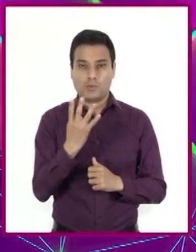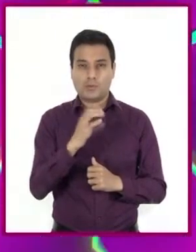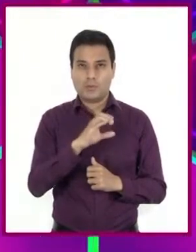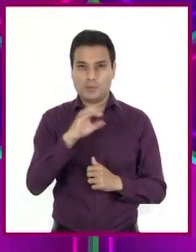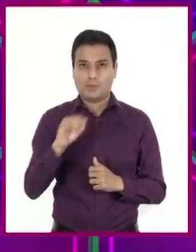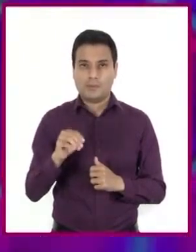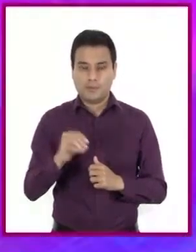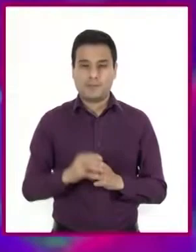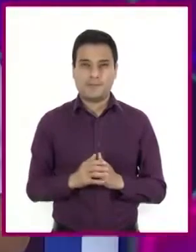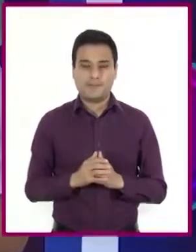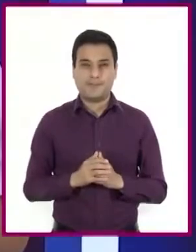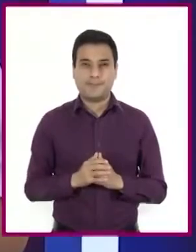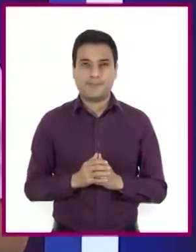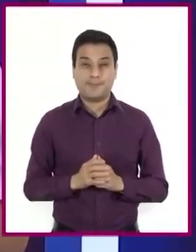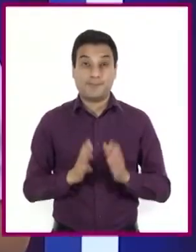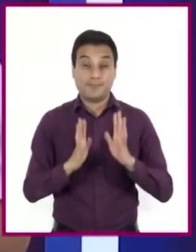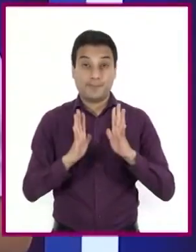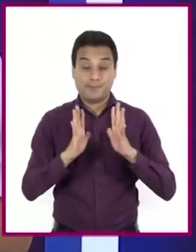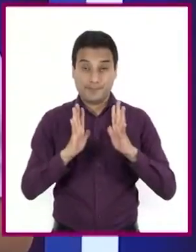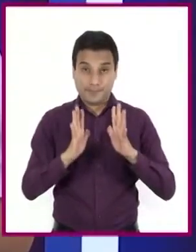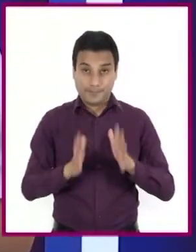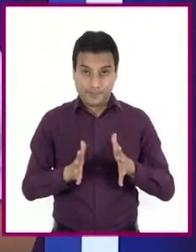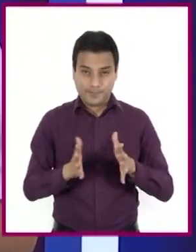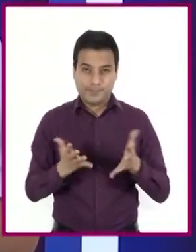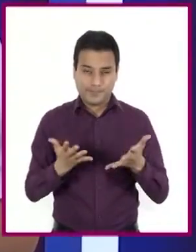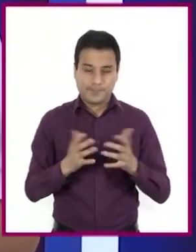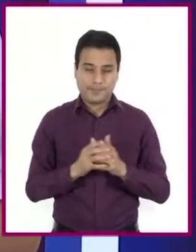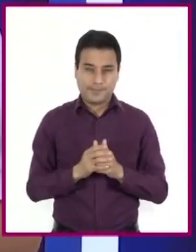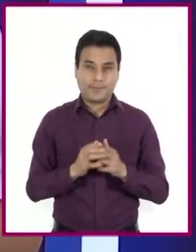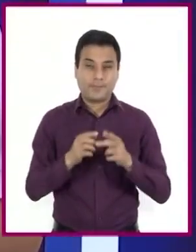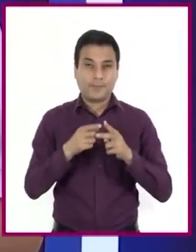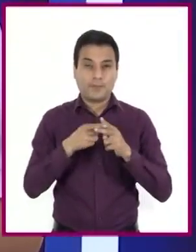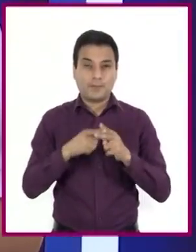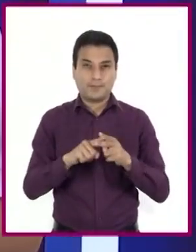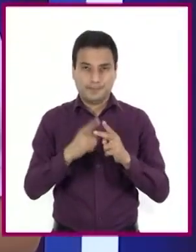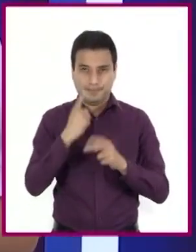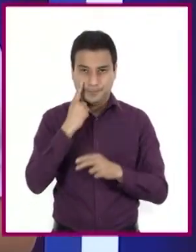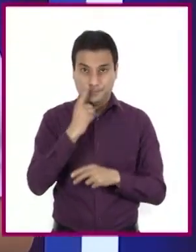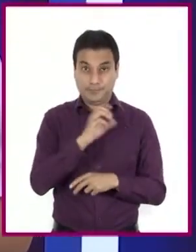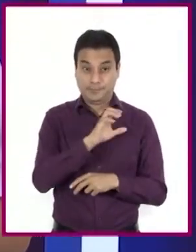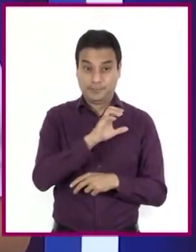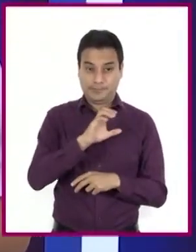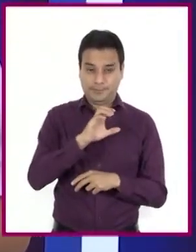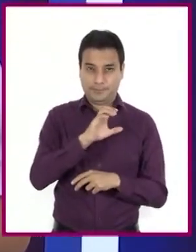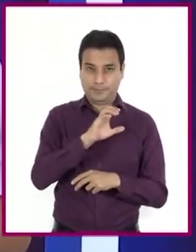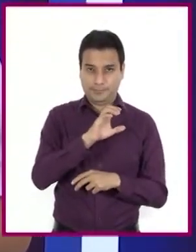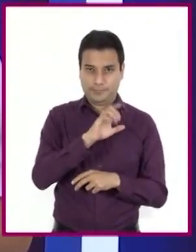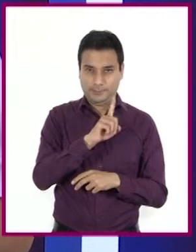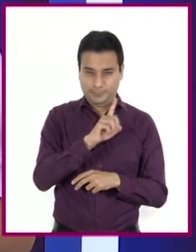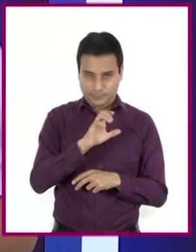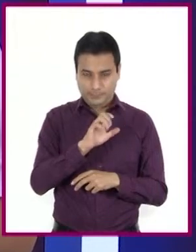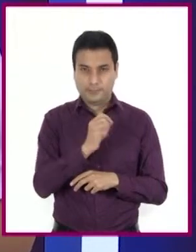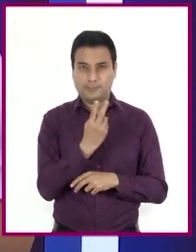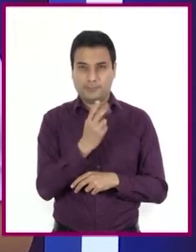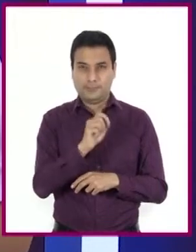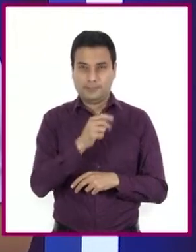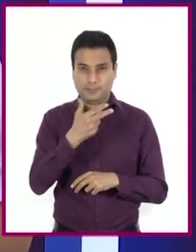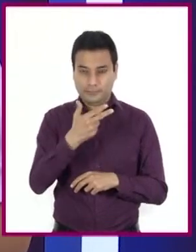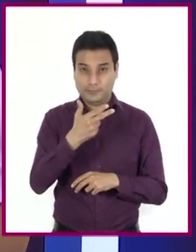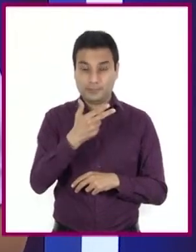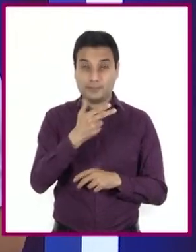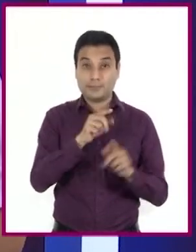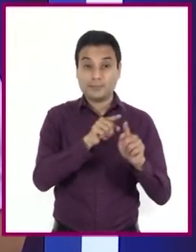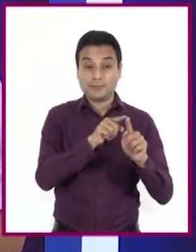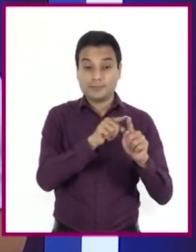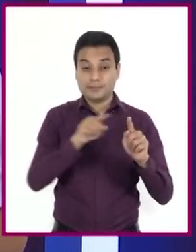centímetros. El intervalo comienza en 122.8 centímetros y termina